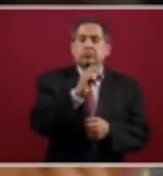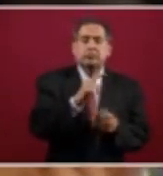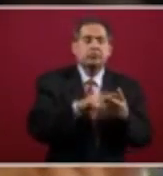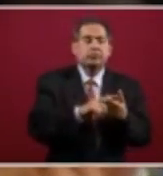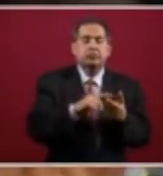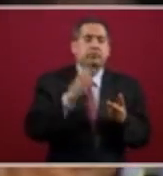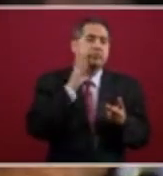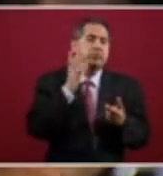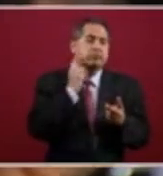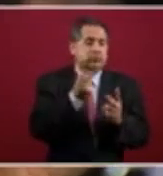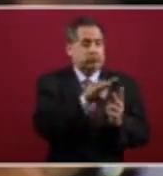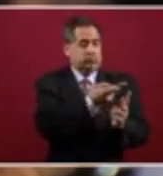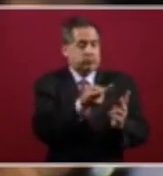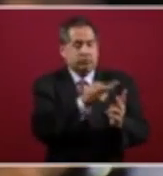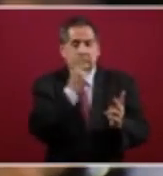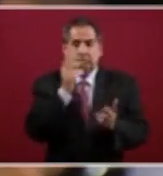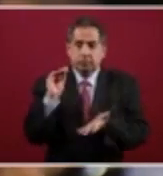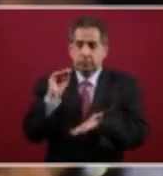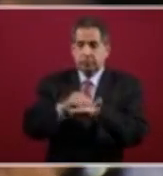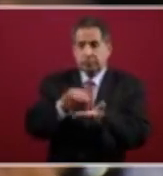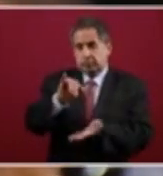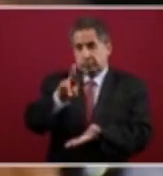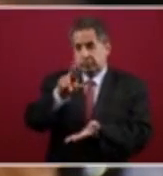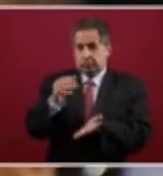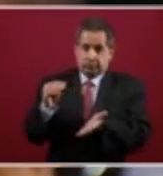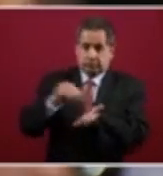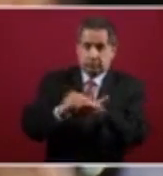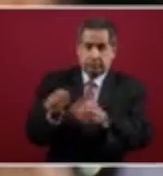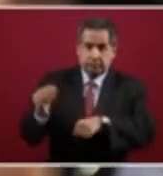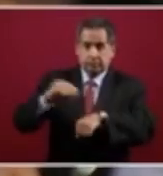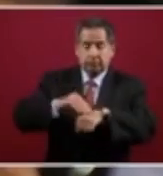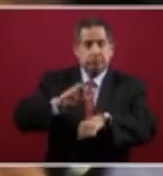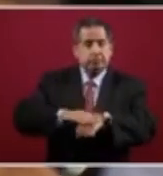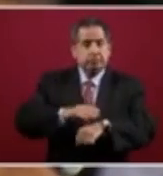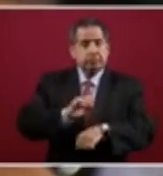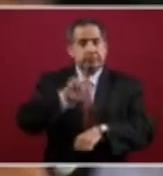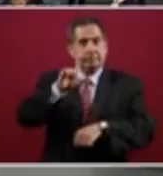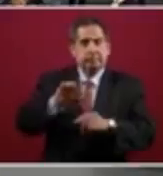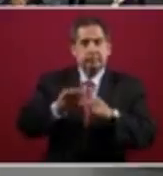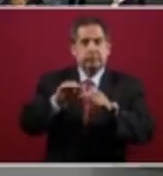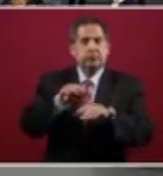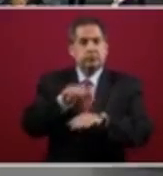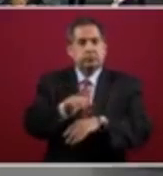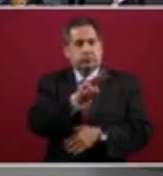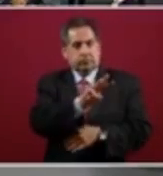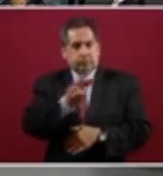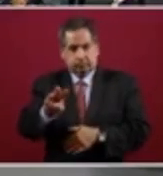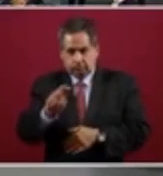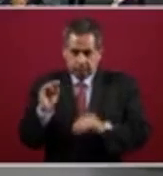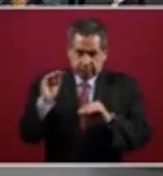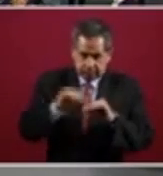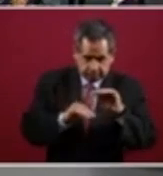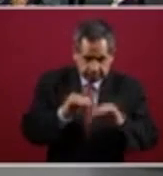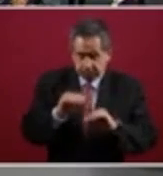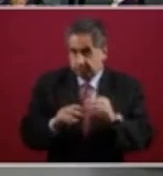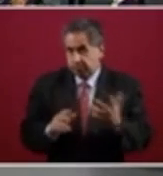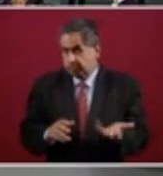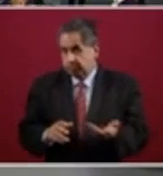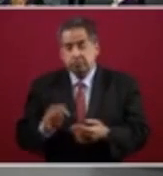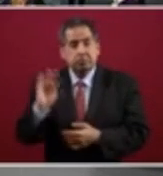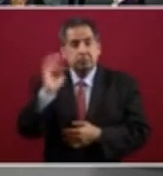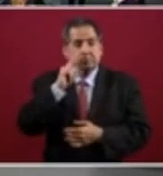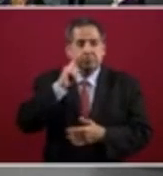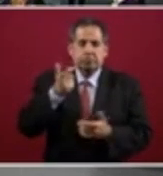Diputados de grabar con IVA y con un impuesto especial todo lo que tiene que ver con las plataformas digitales, que en este caso sería